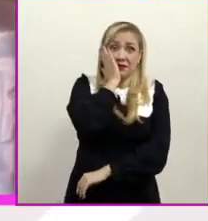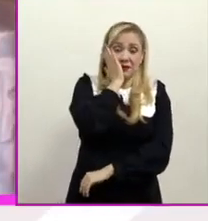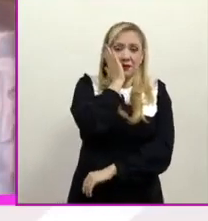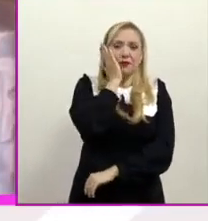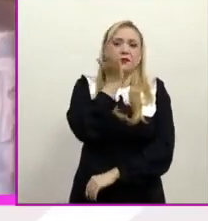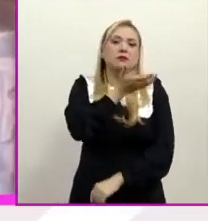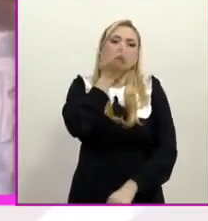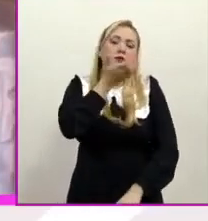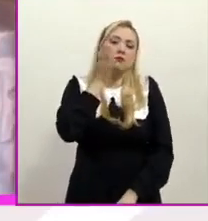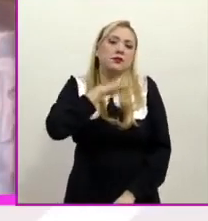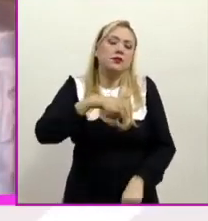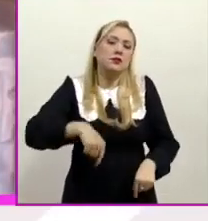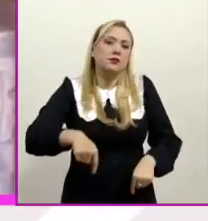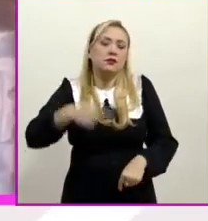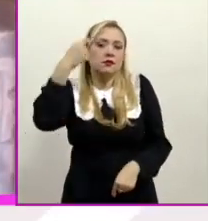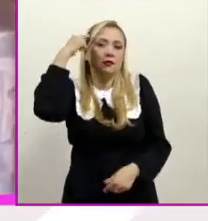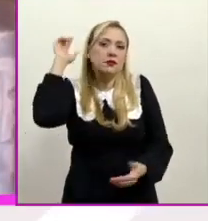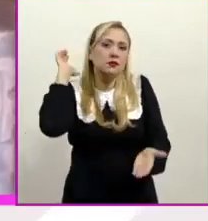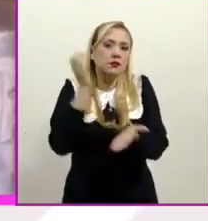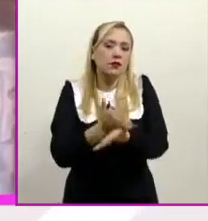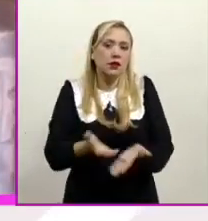aliento, a largo plazo.